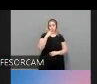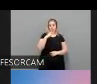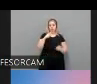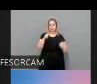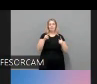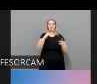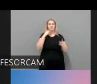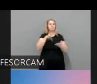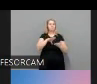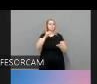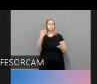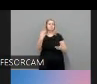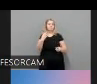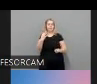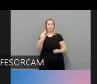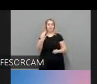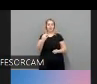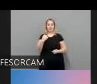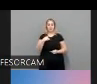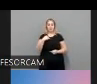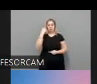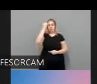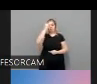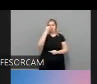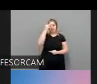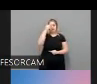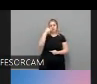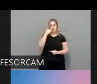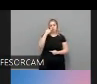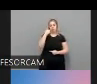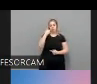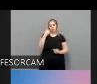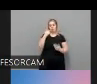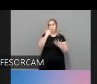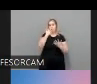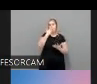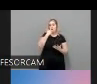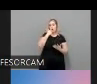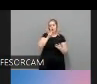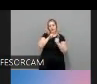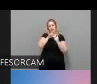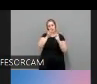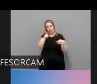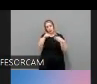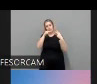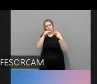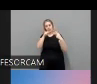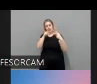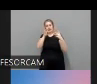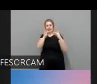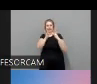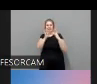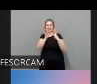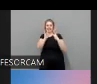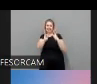interpretáis? A mí me parece que están que se están conociendo, se miran entre los dos y hay una interacción,